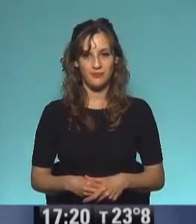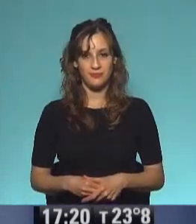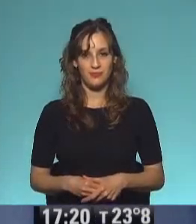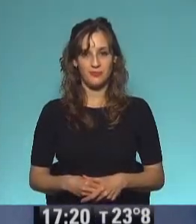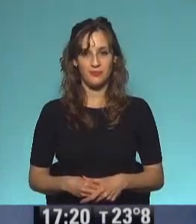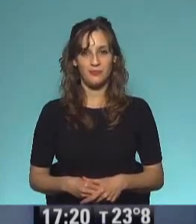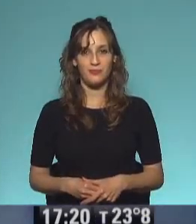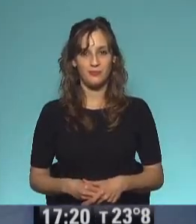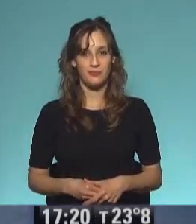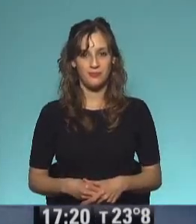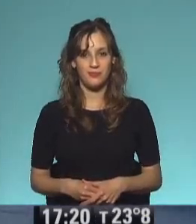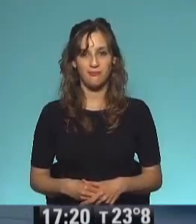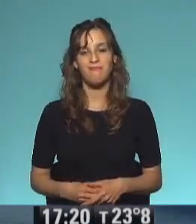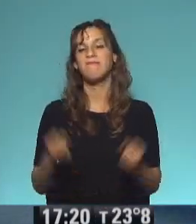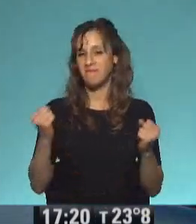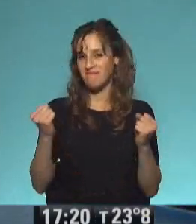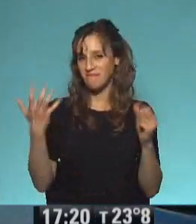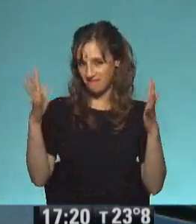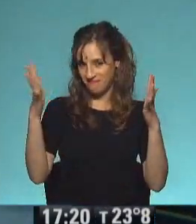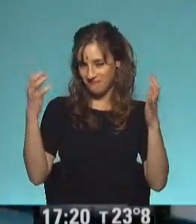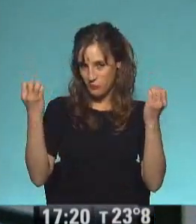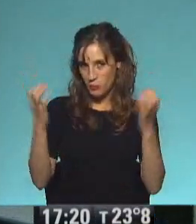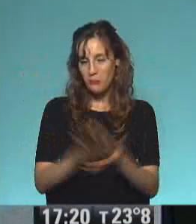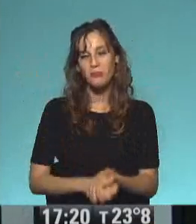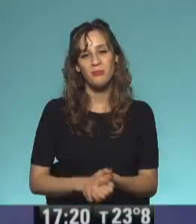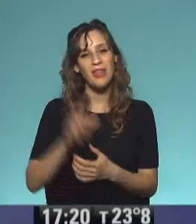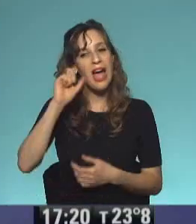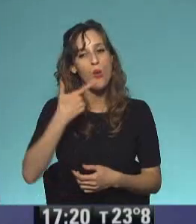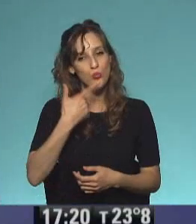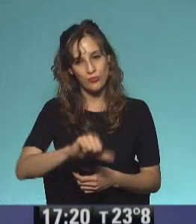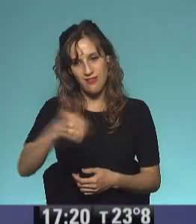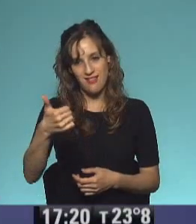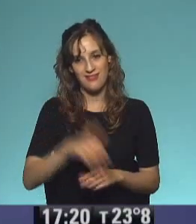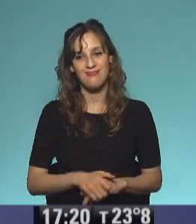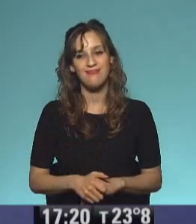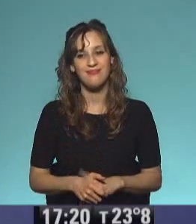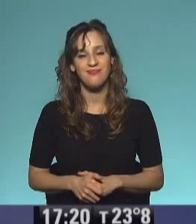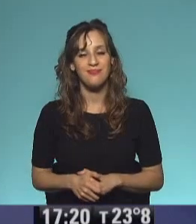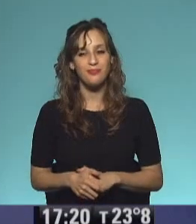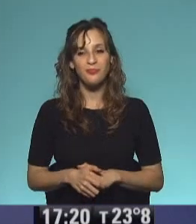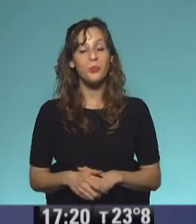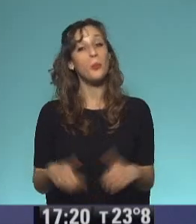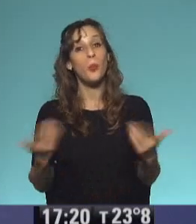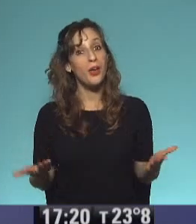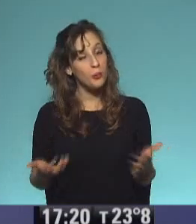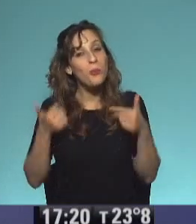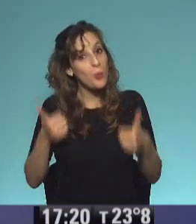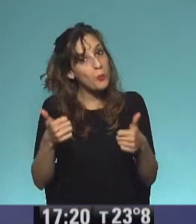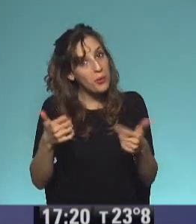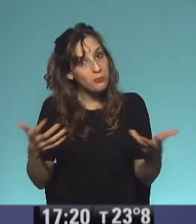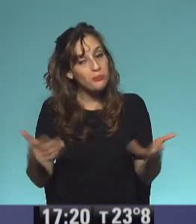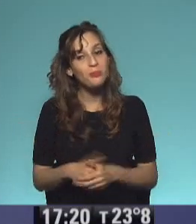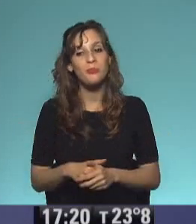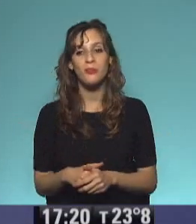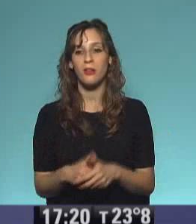Muy bien, punto para Agus. ¡Se ha logrado! ¡Vamos! Bueno, gracias, equipo. Muy bien.